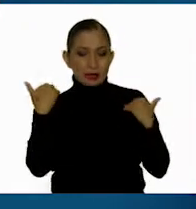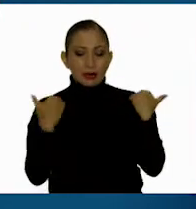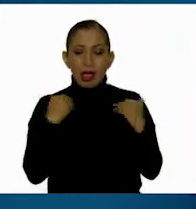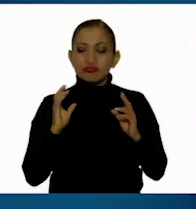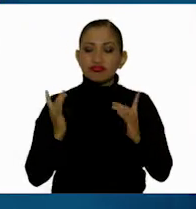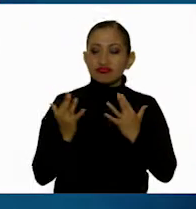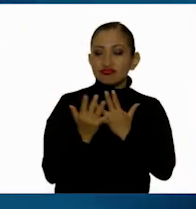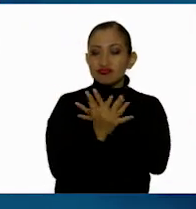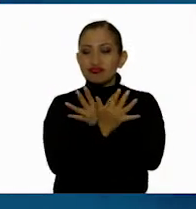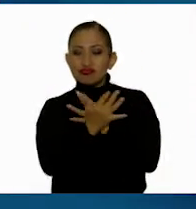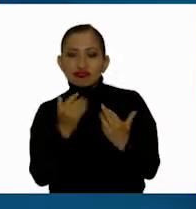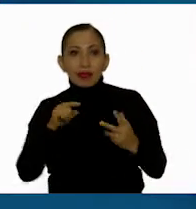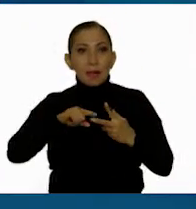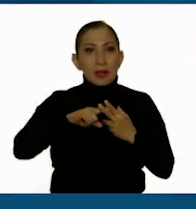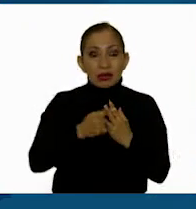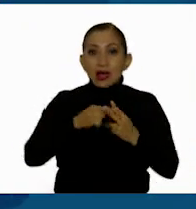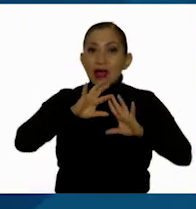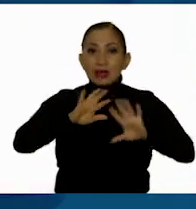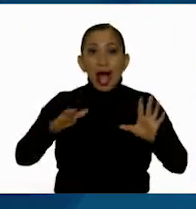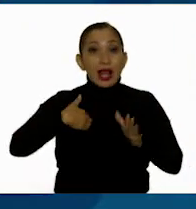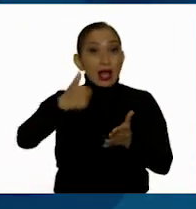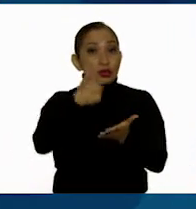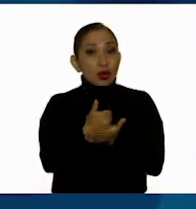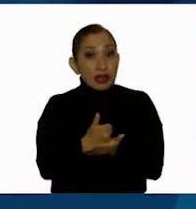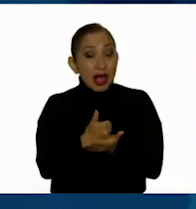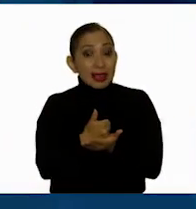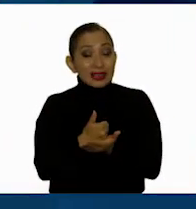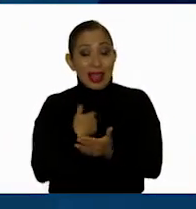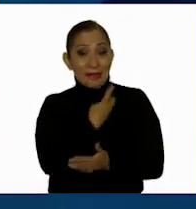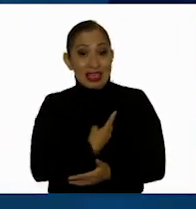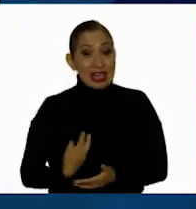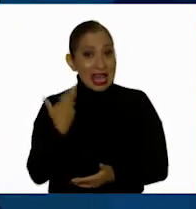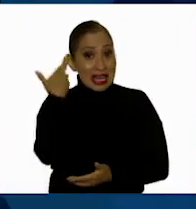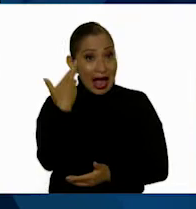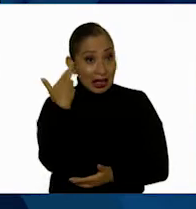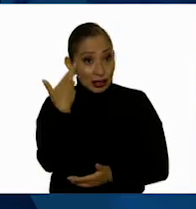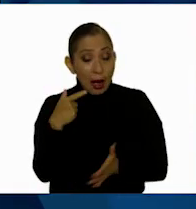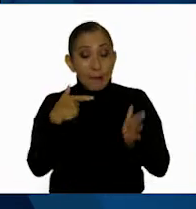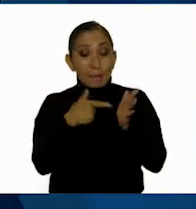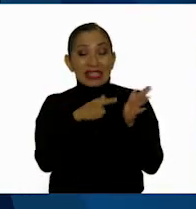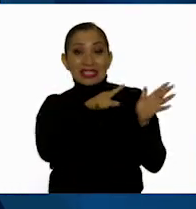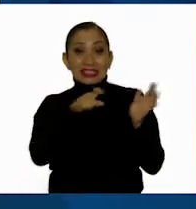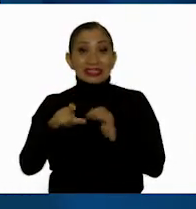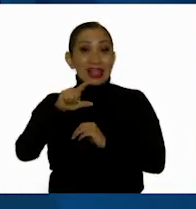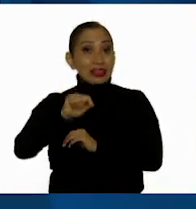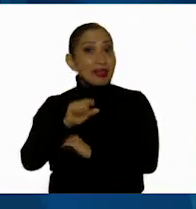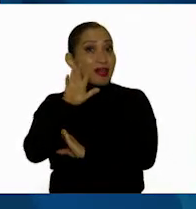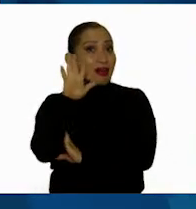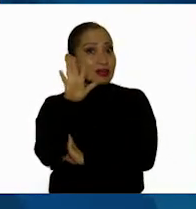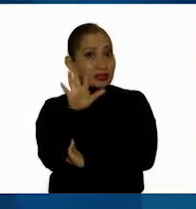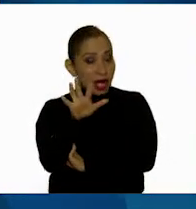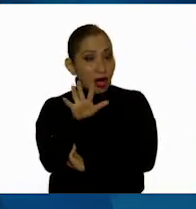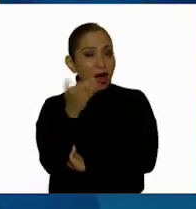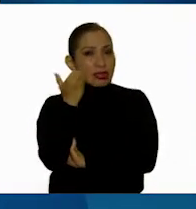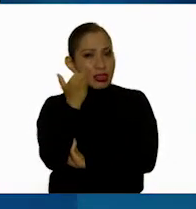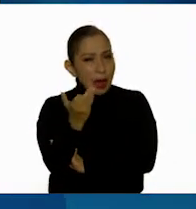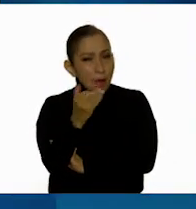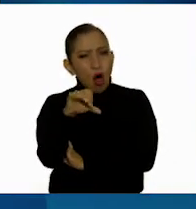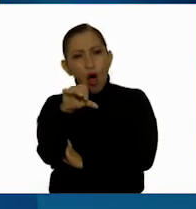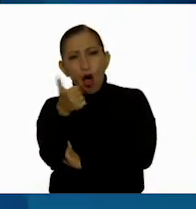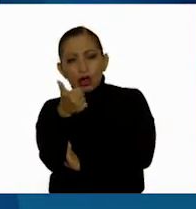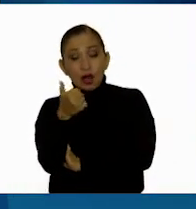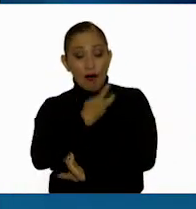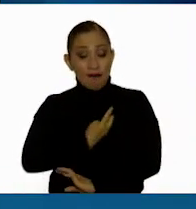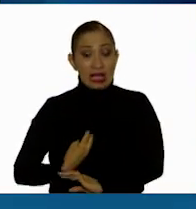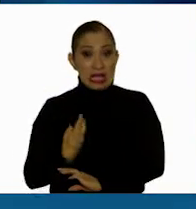recreación, comienzan a hacerse presentes en la capital del virreinato. En 1775, en tiempo de otro de los